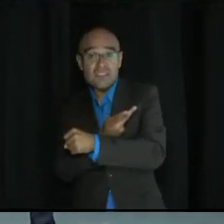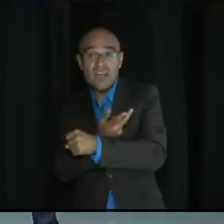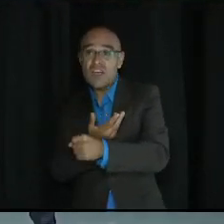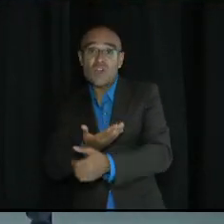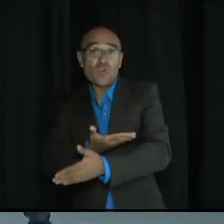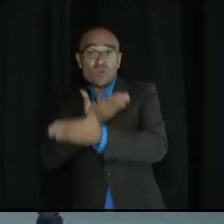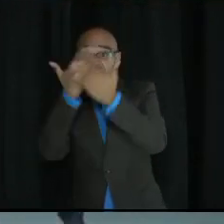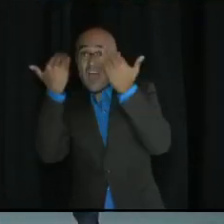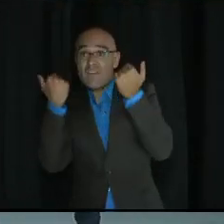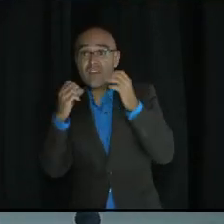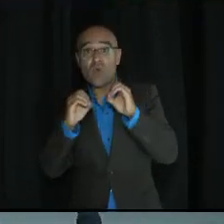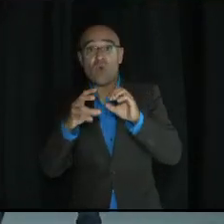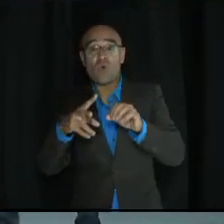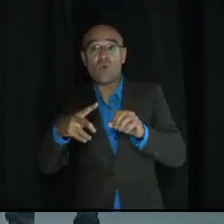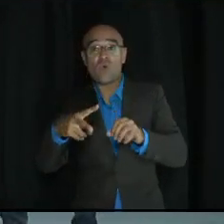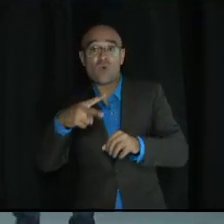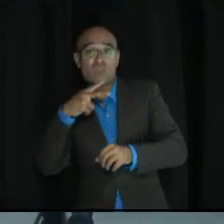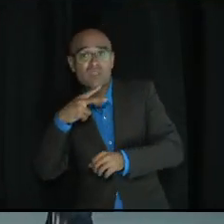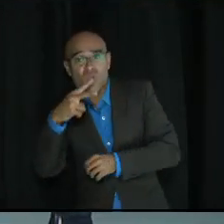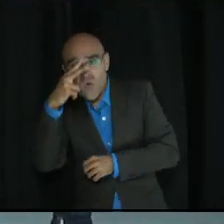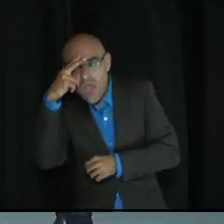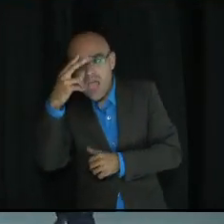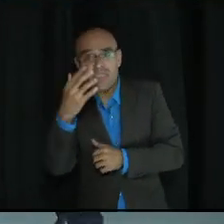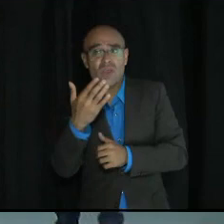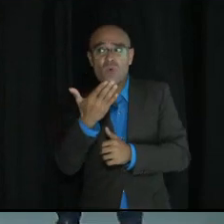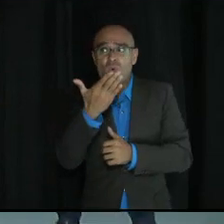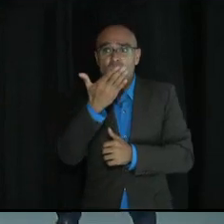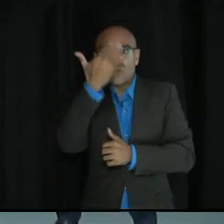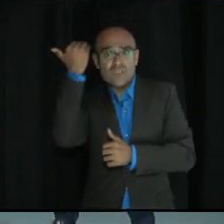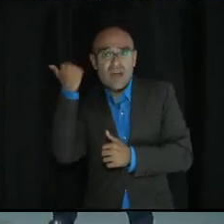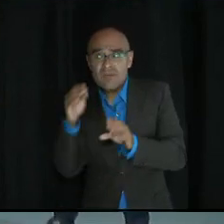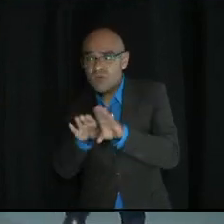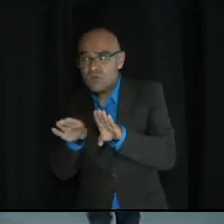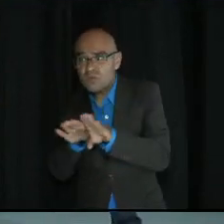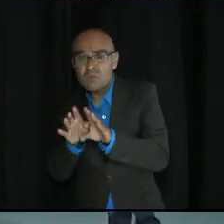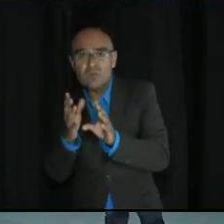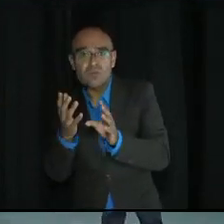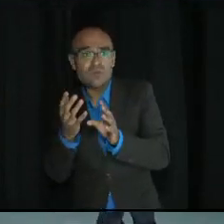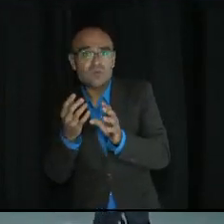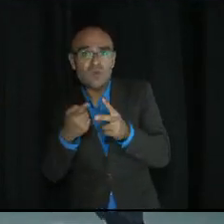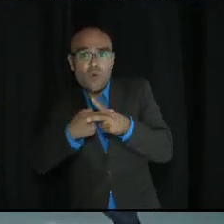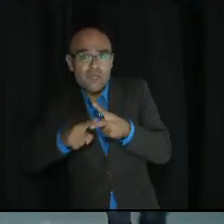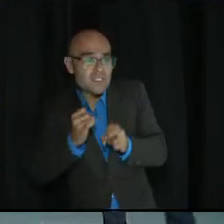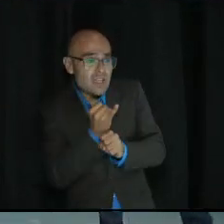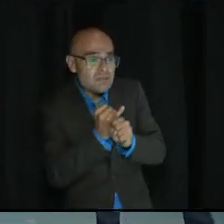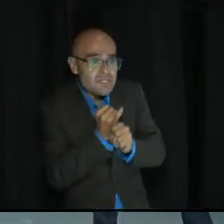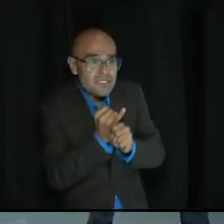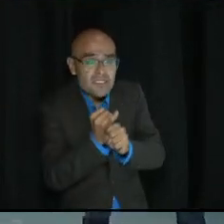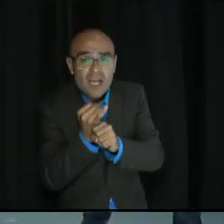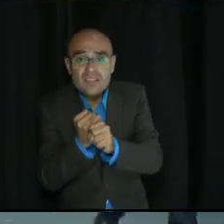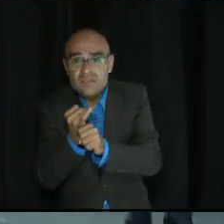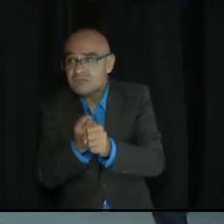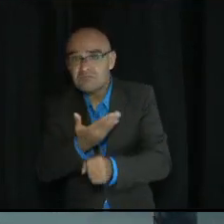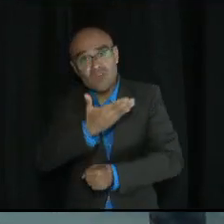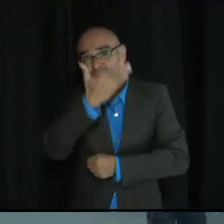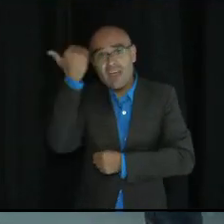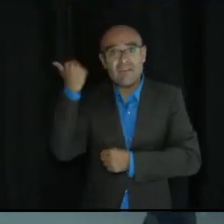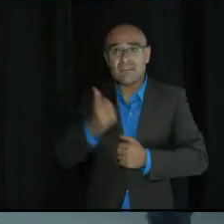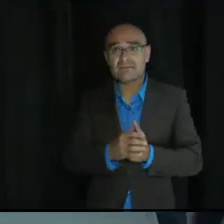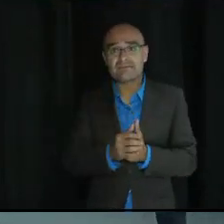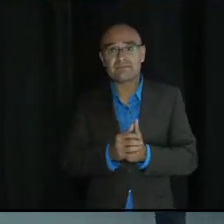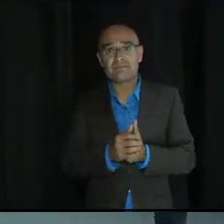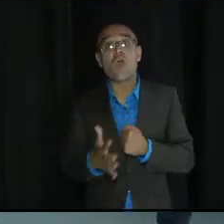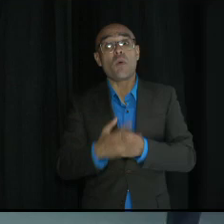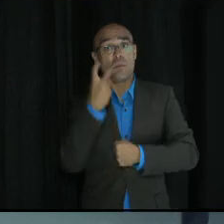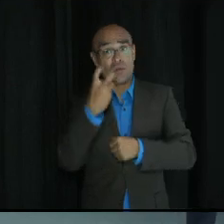conocimientos necesarios o indispensables para poder iniciar una investigación. Es muy importante